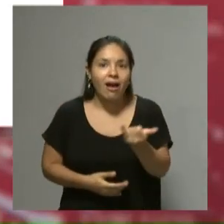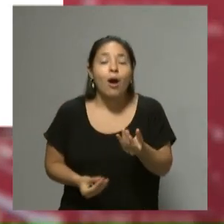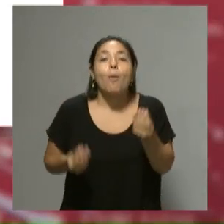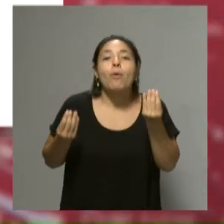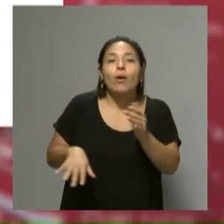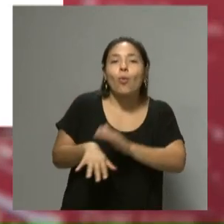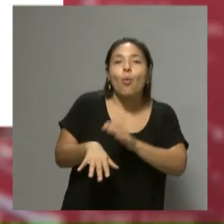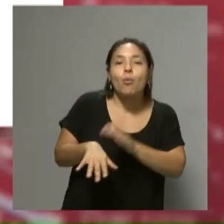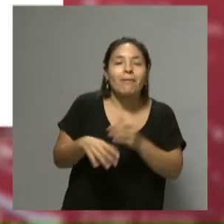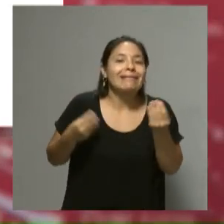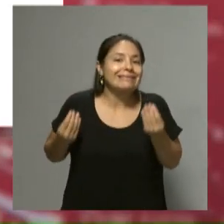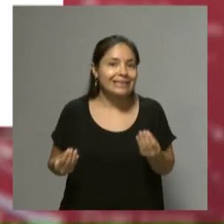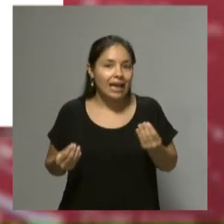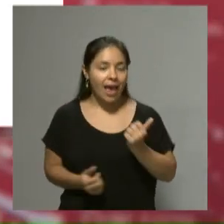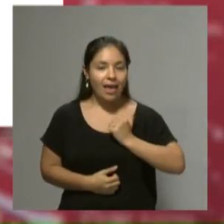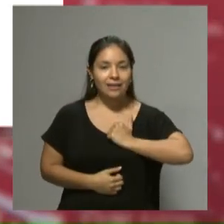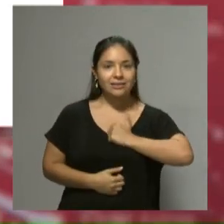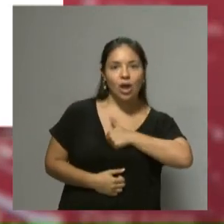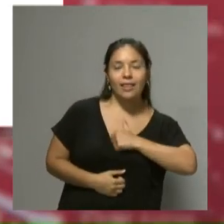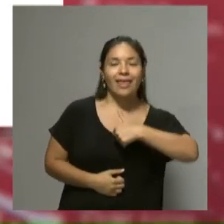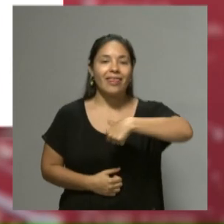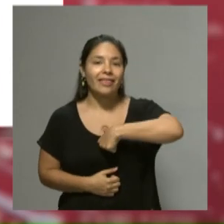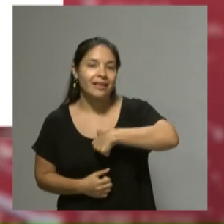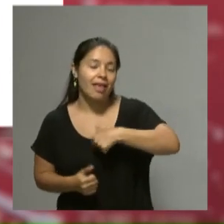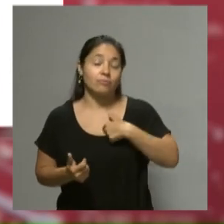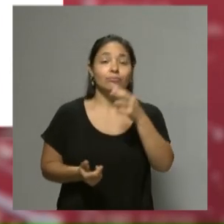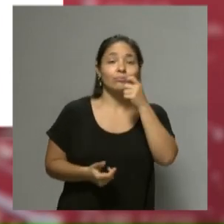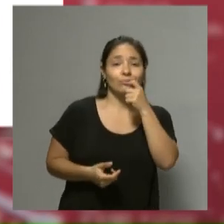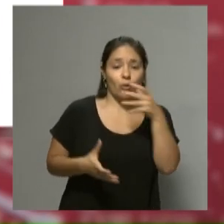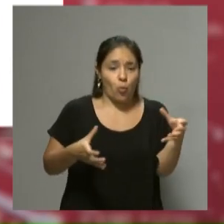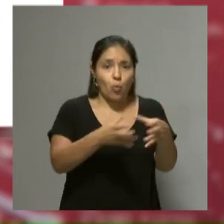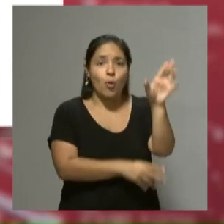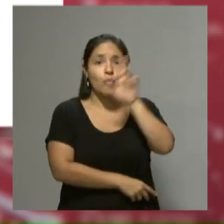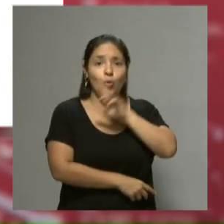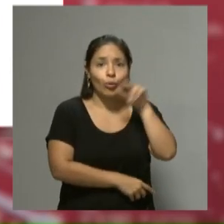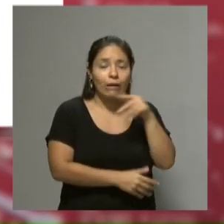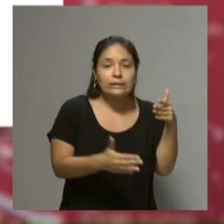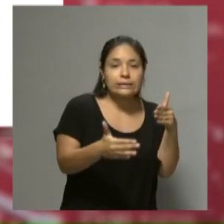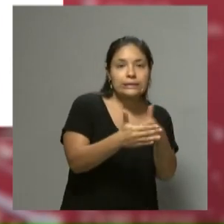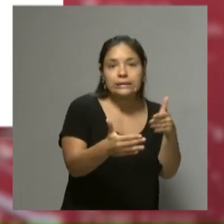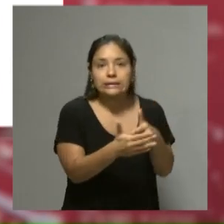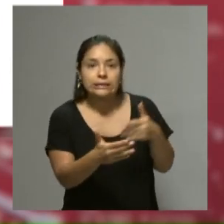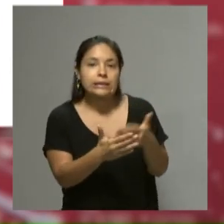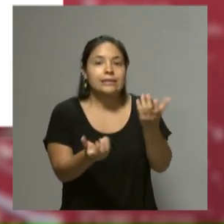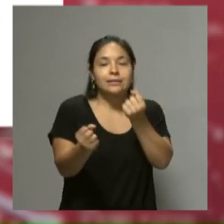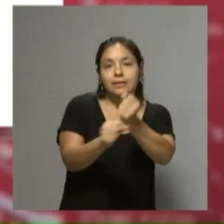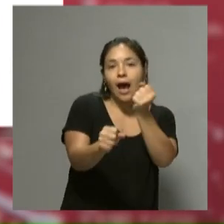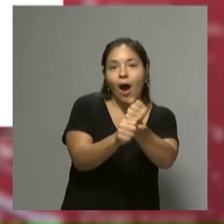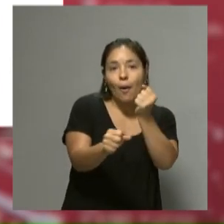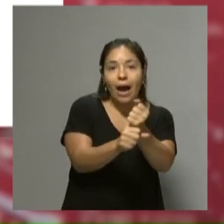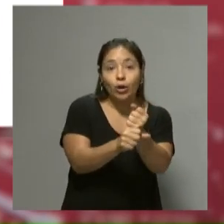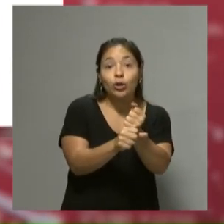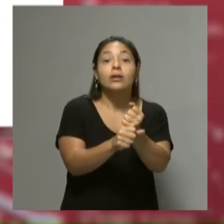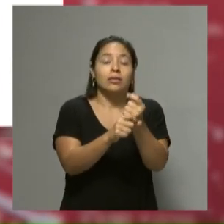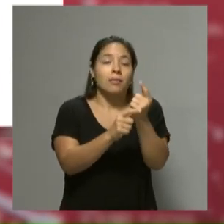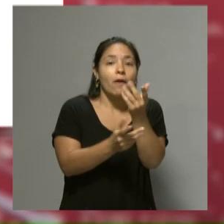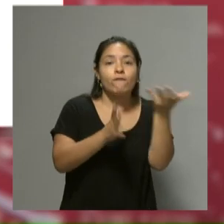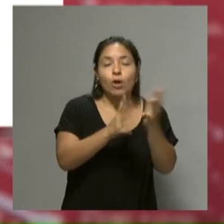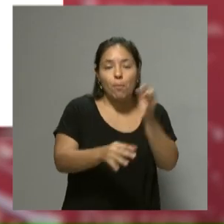roles e identidades sexuales. Las mujeres se ven afectadas en el acceso al mercado laboral y en su recorrido profesional. Esto